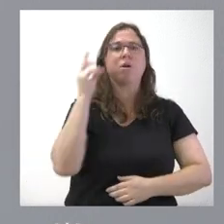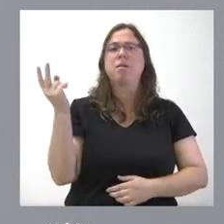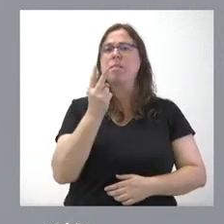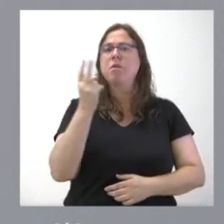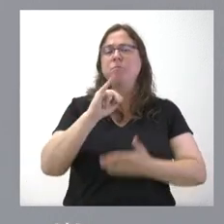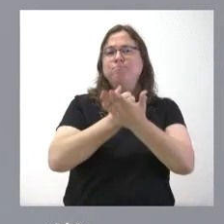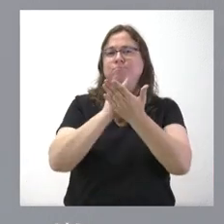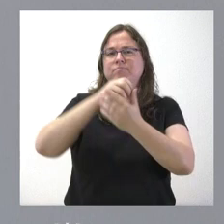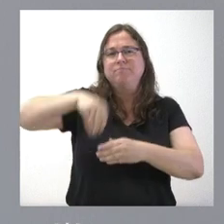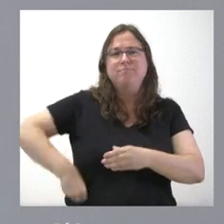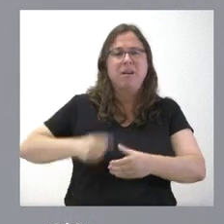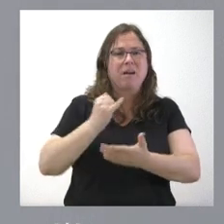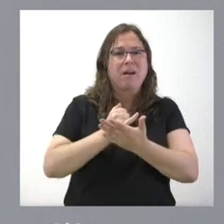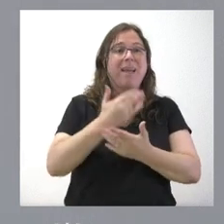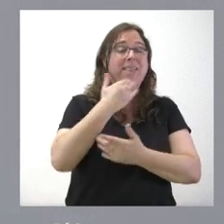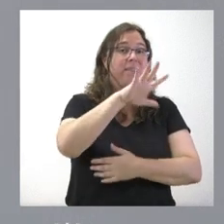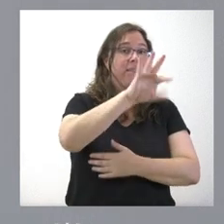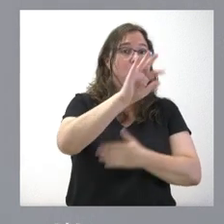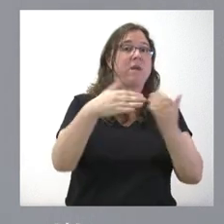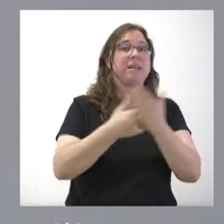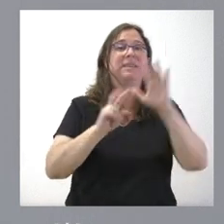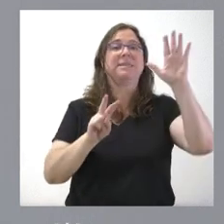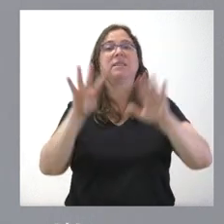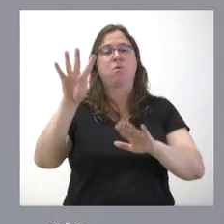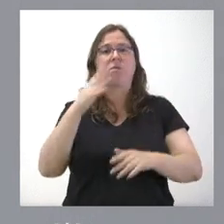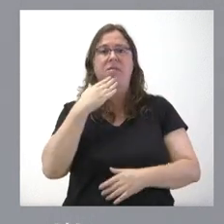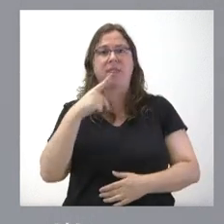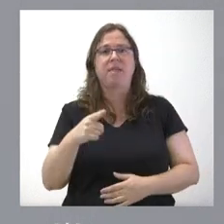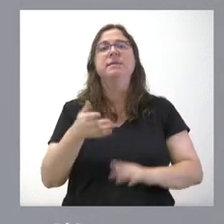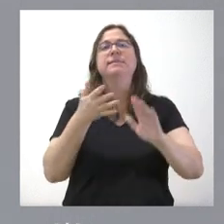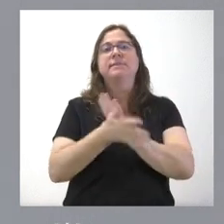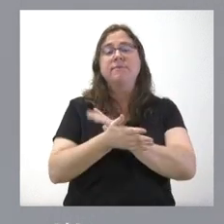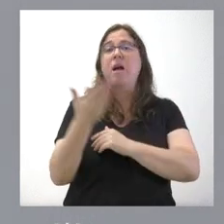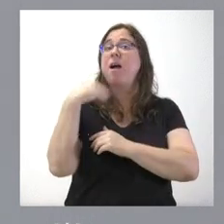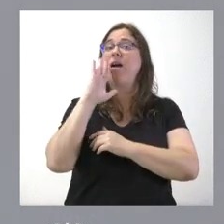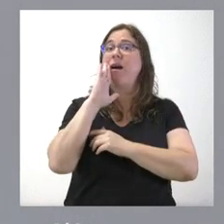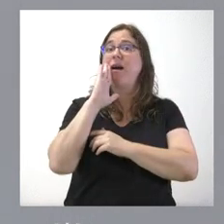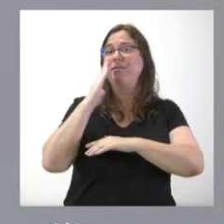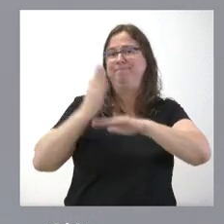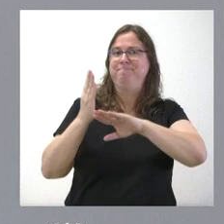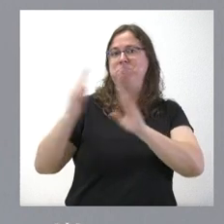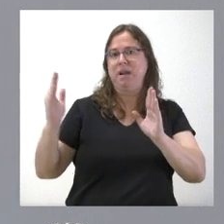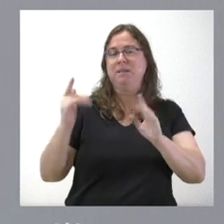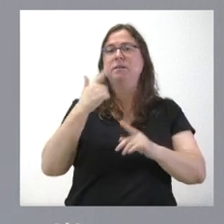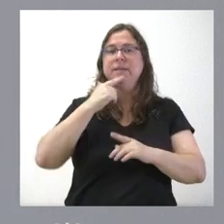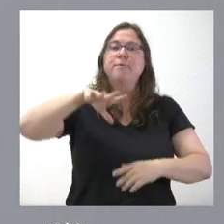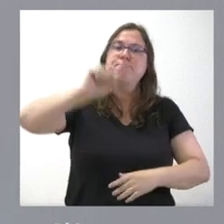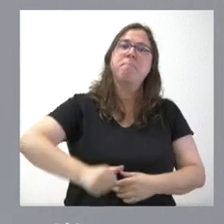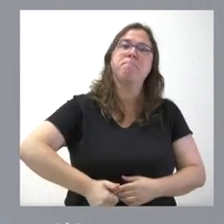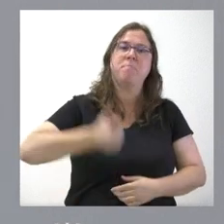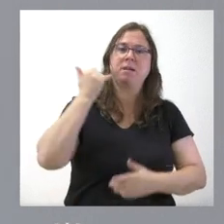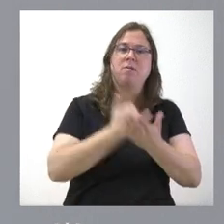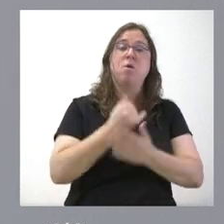equilibrado a las personas entre 50 y 74 años aumentando lo que teníamos ahora como Rango y por tanto teniendo que adquirir más dosis